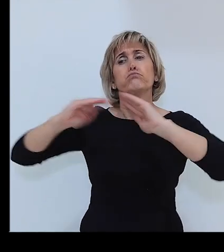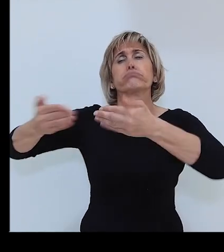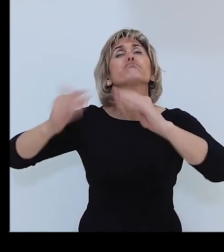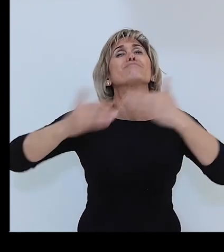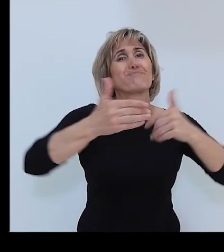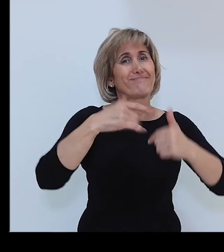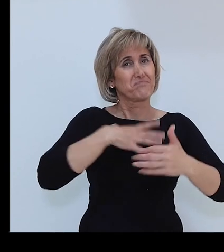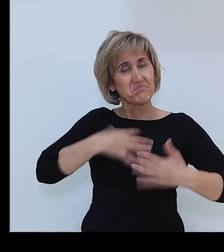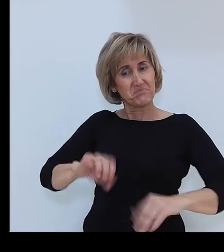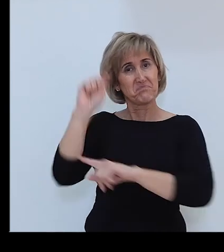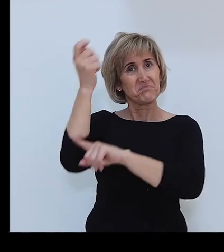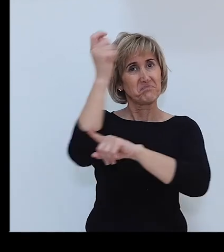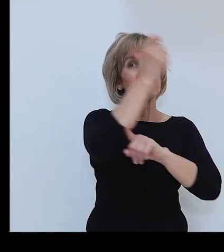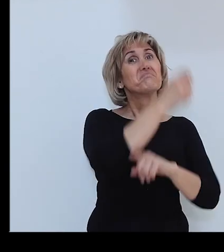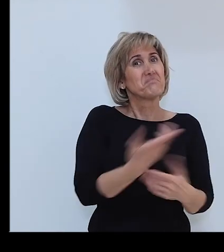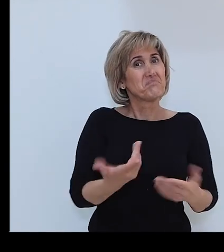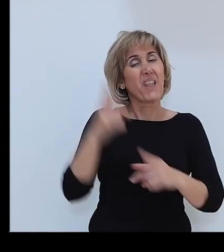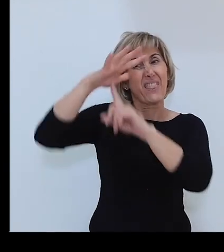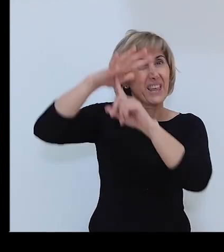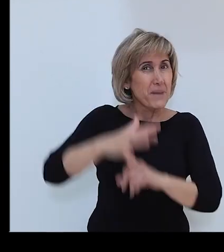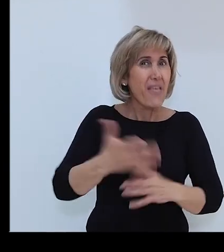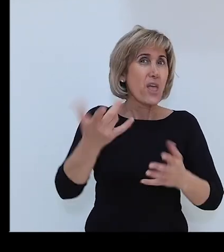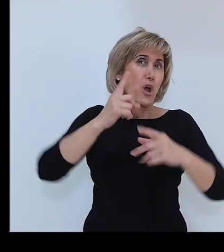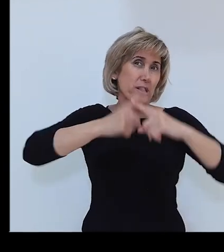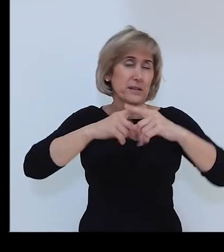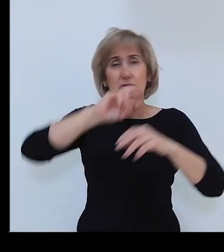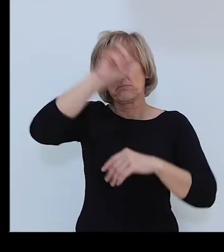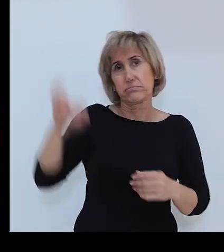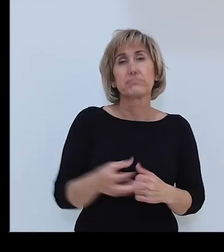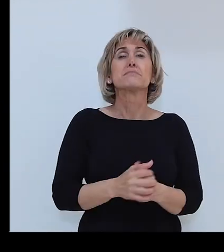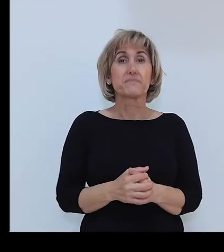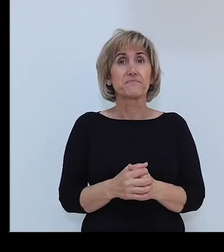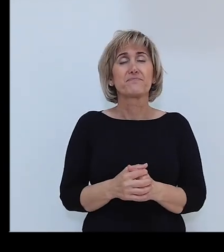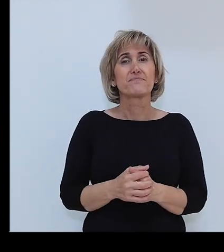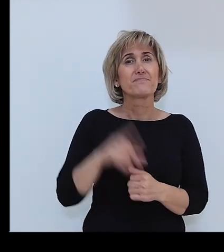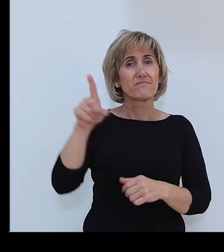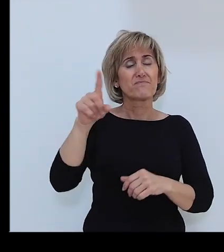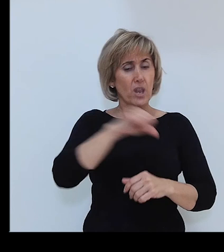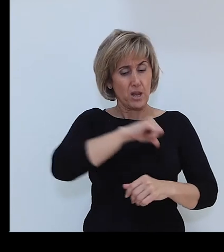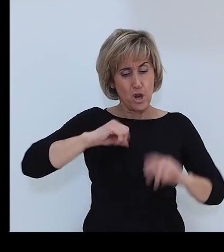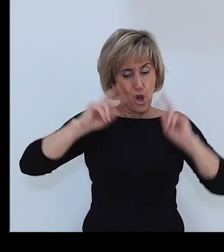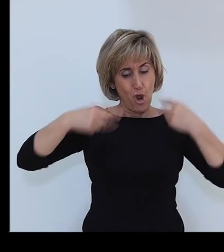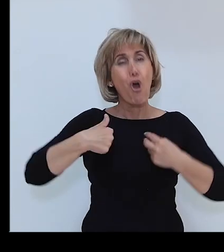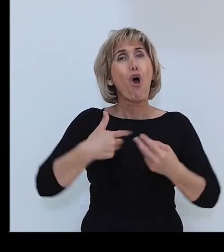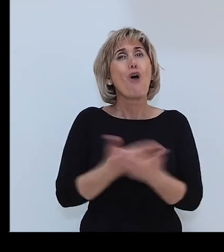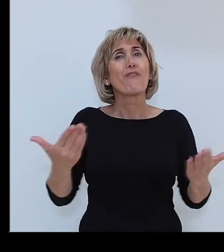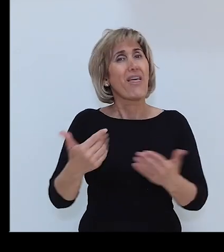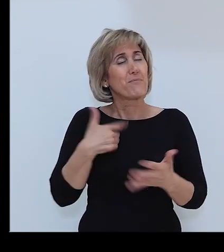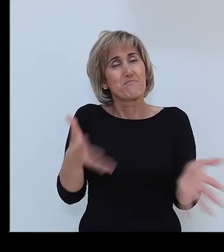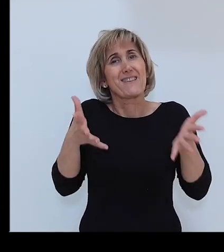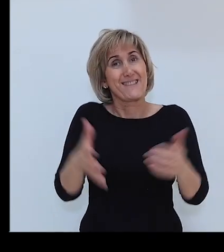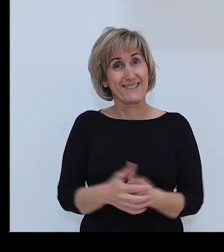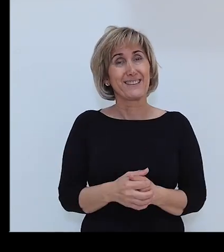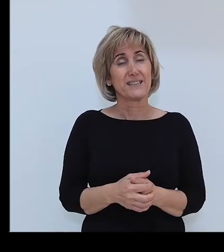además tuvo que vencer un montón de dificultades, como bien han señalado ustedes, ¿no? De todo tipo y